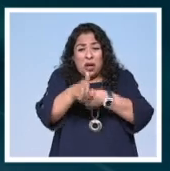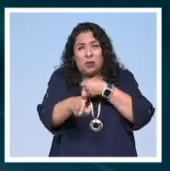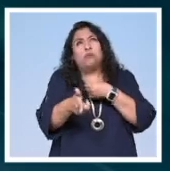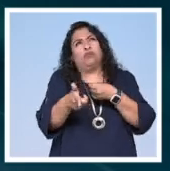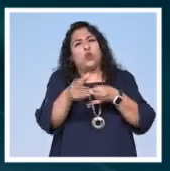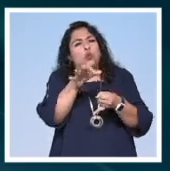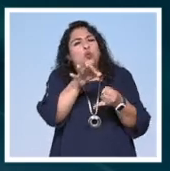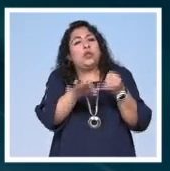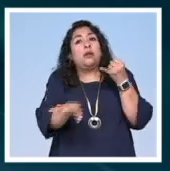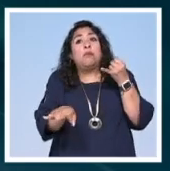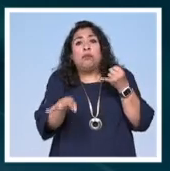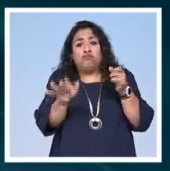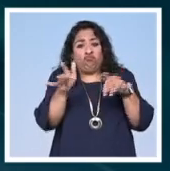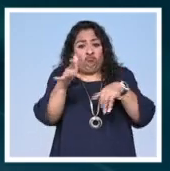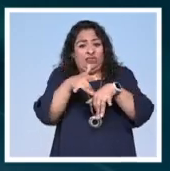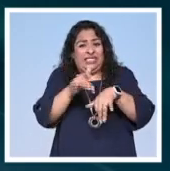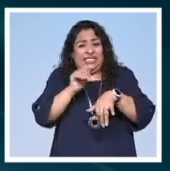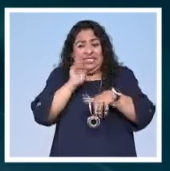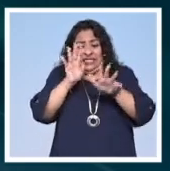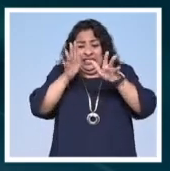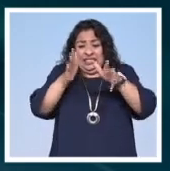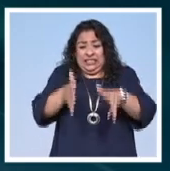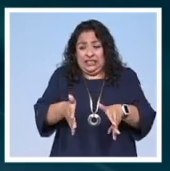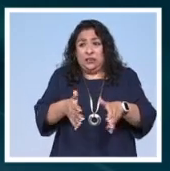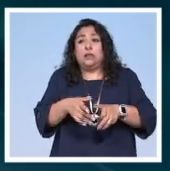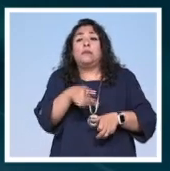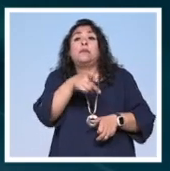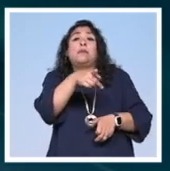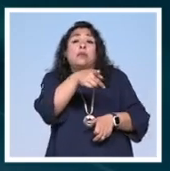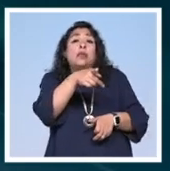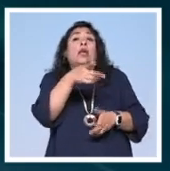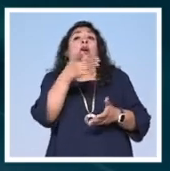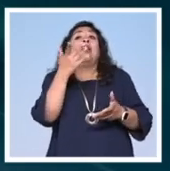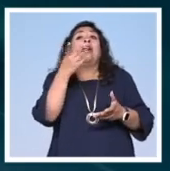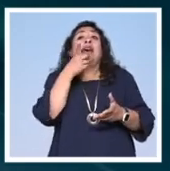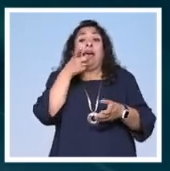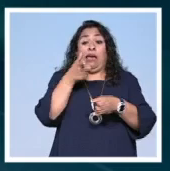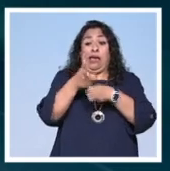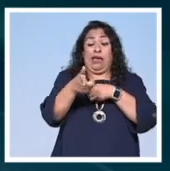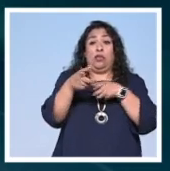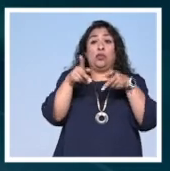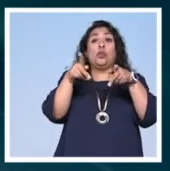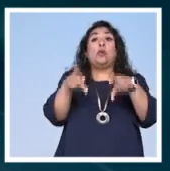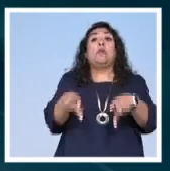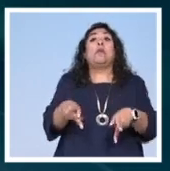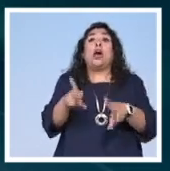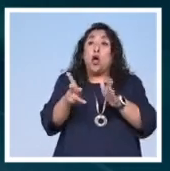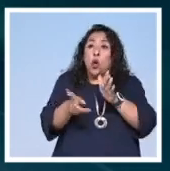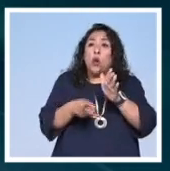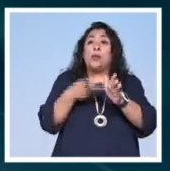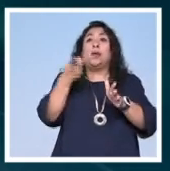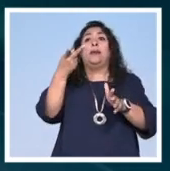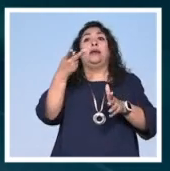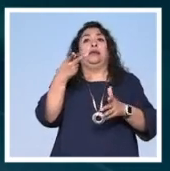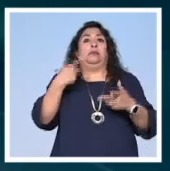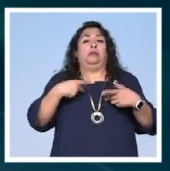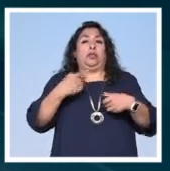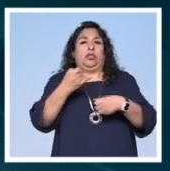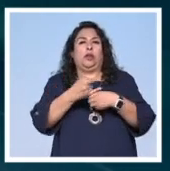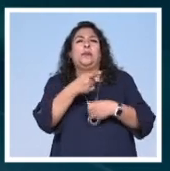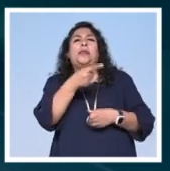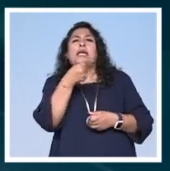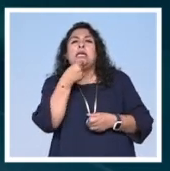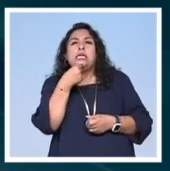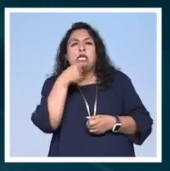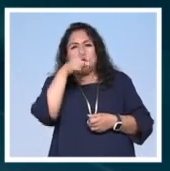la última que encontraron pero estaba intacta completita se considera que el hallazgo de su tumba fue un Renacer del personaje Cuando un